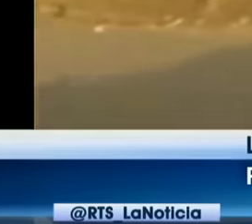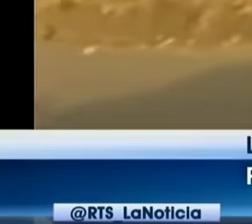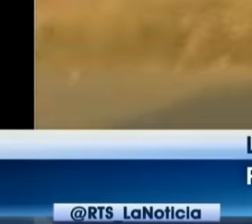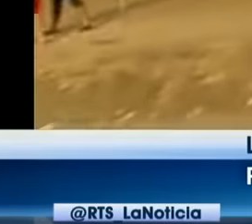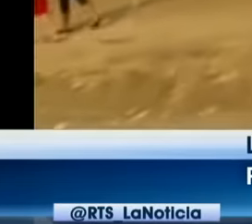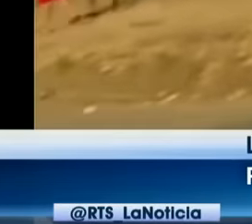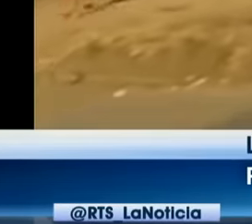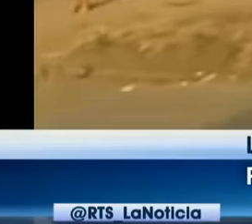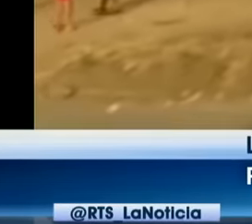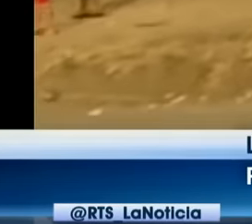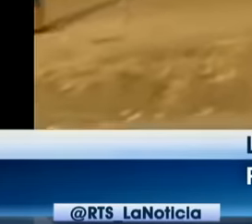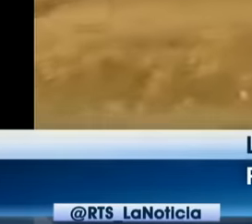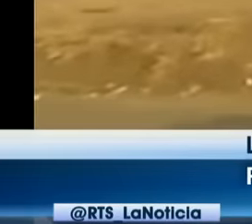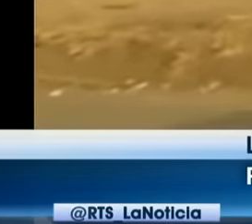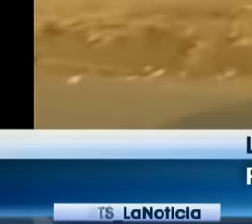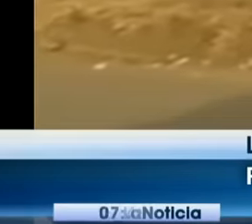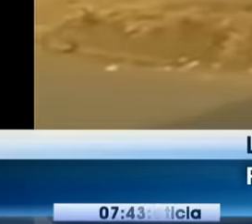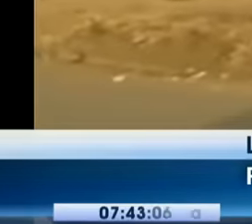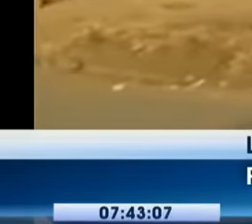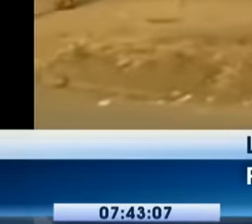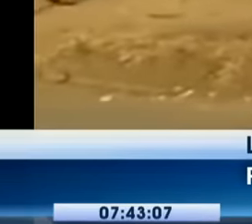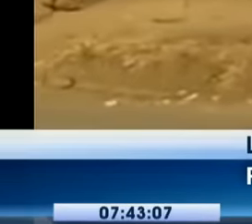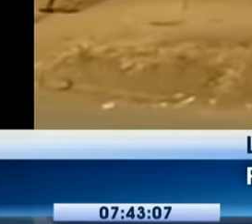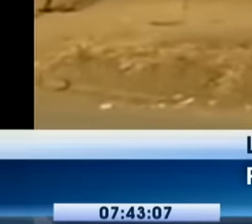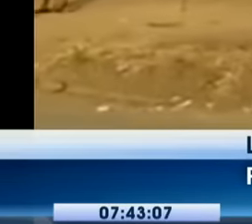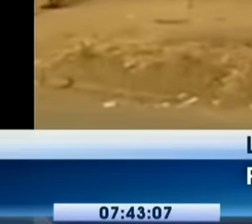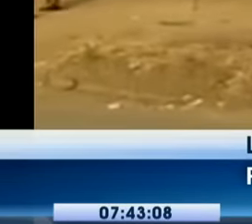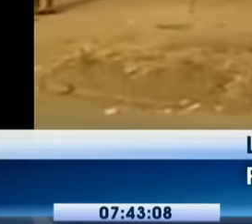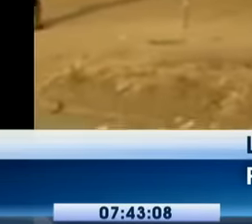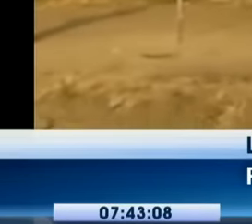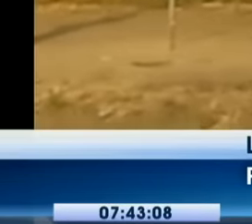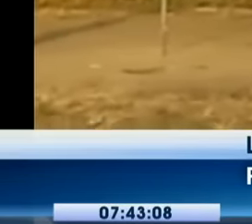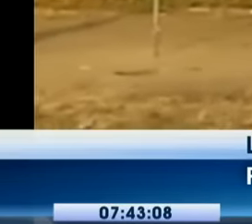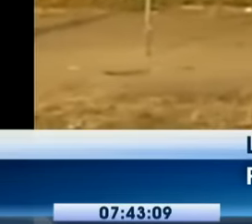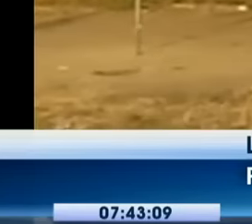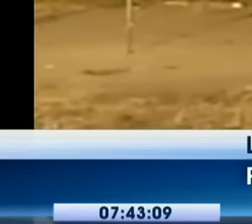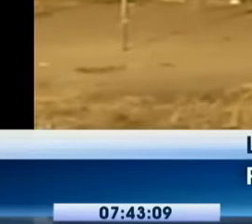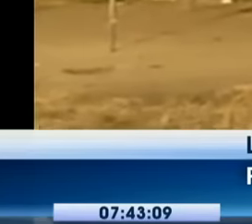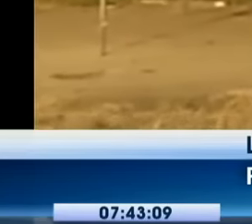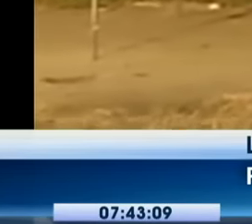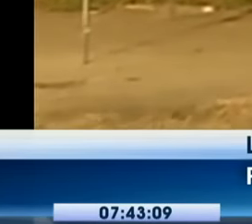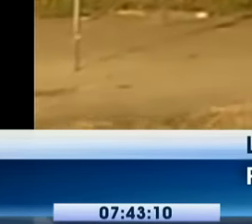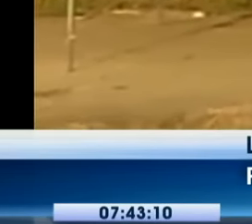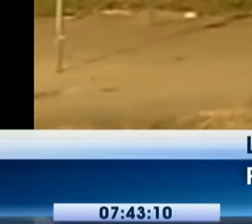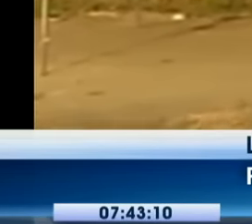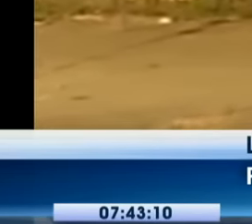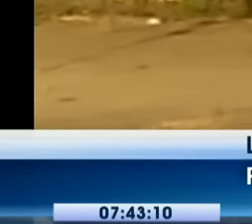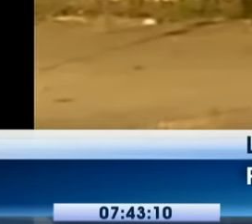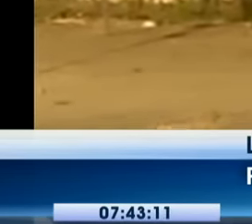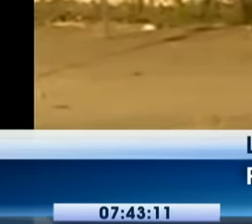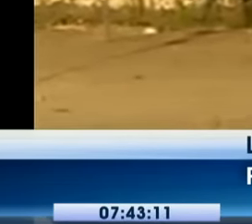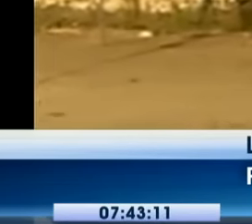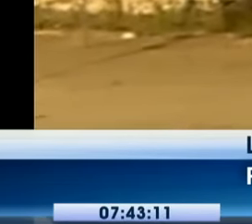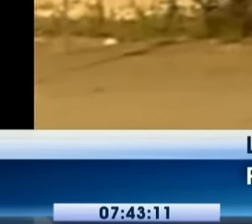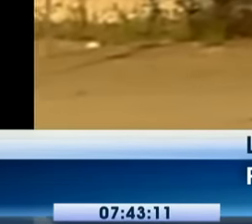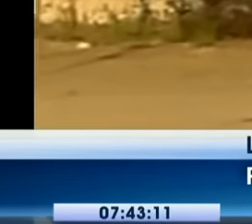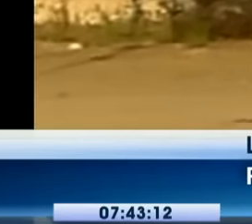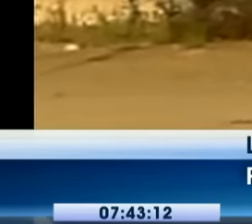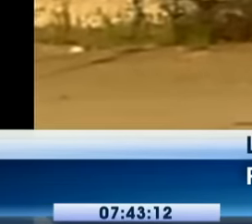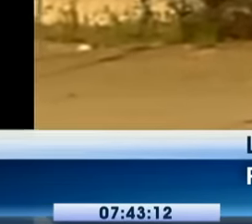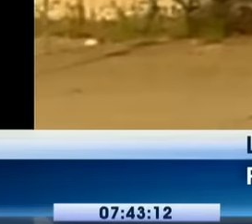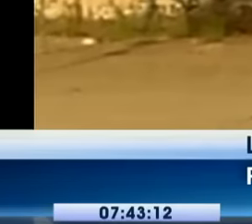a la familia, por ejemplo, atención médica, psicológica. La mamá del pequeño se encuentra